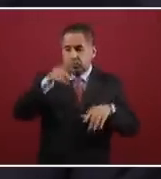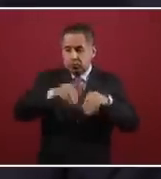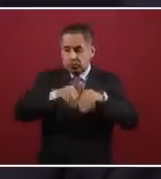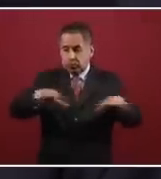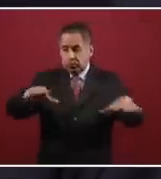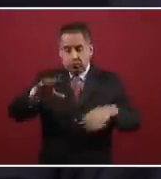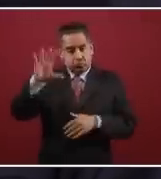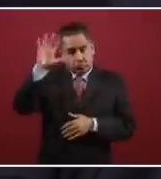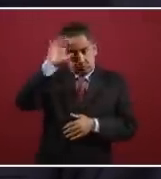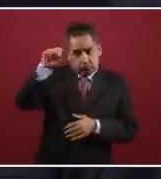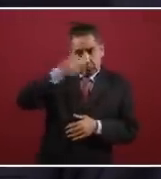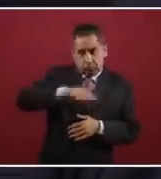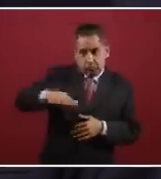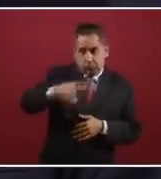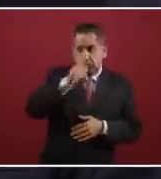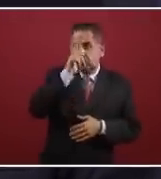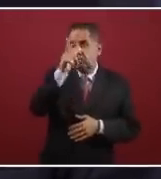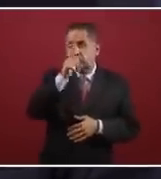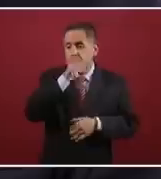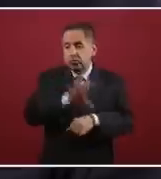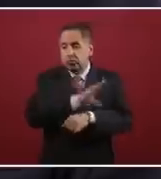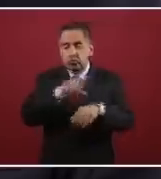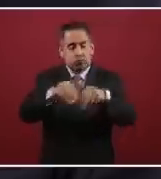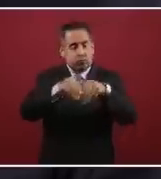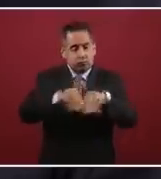Morelos, pero